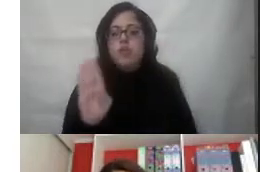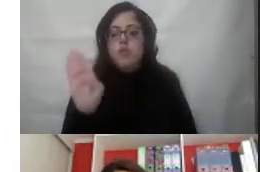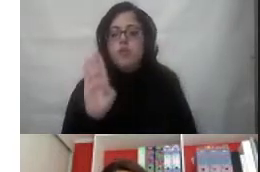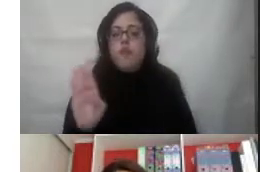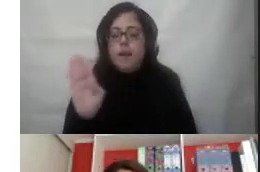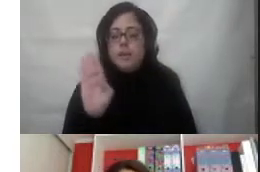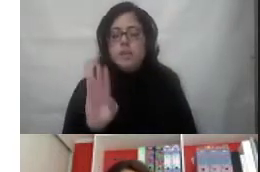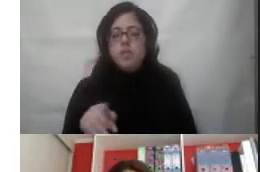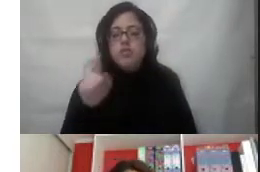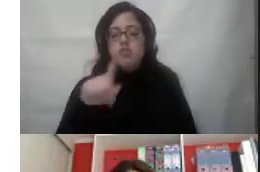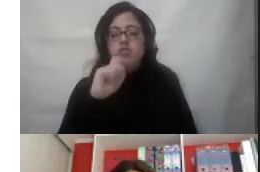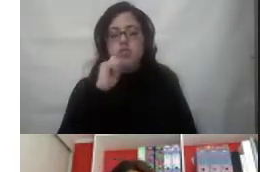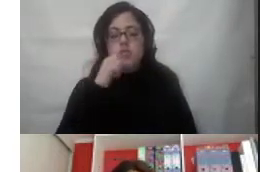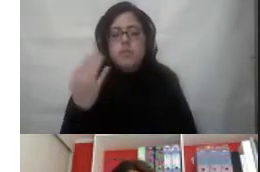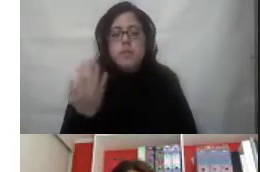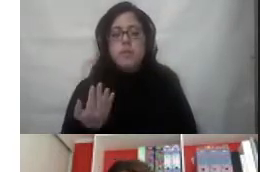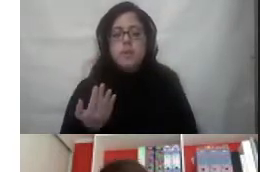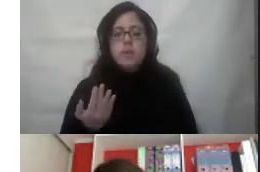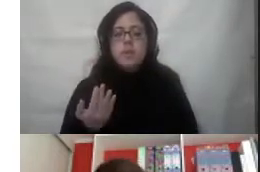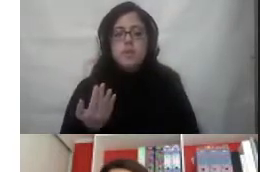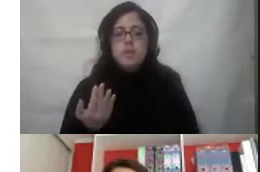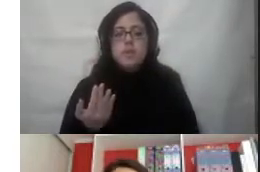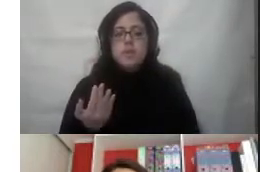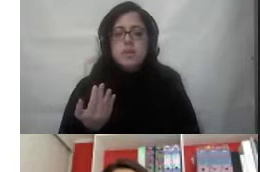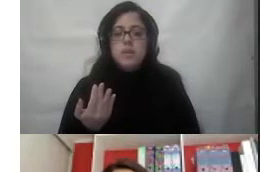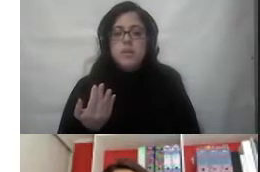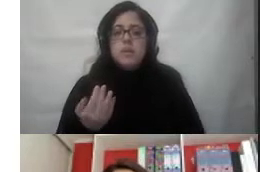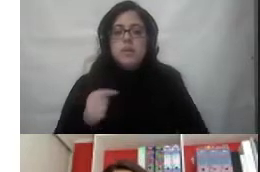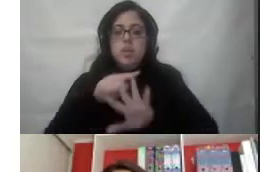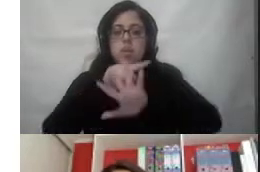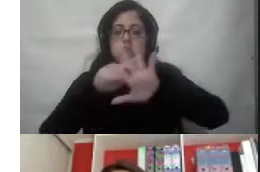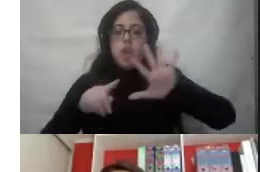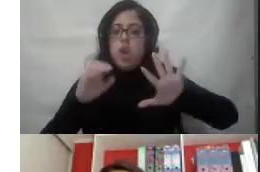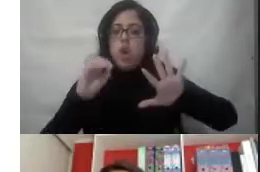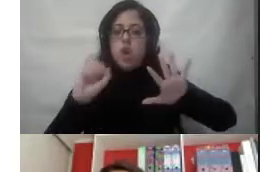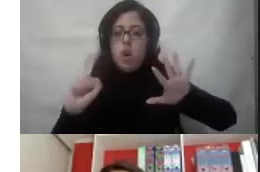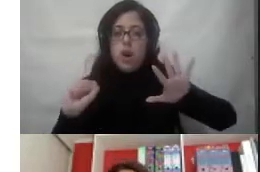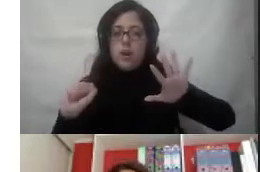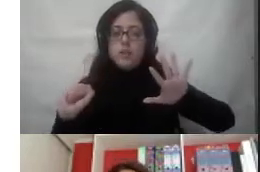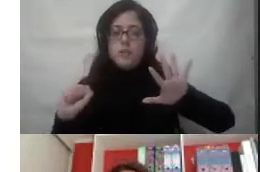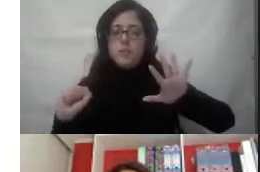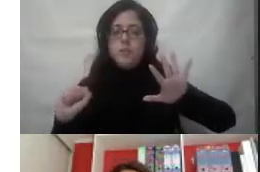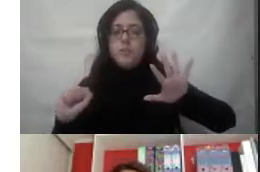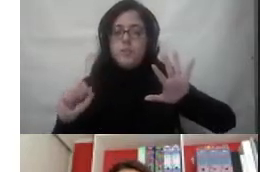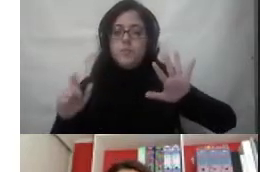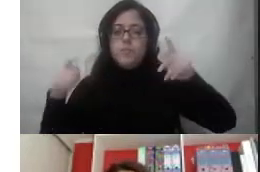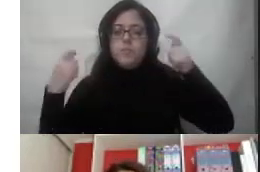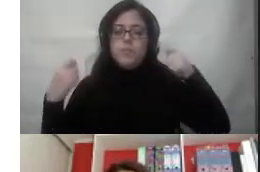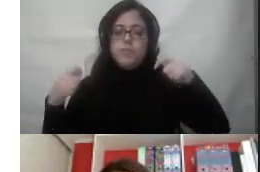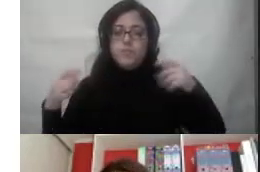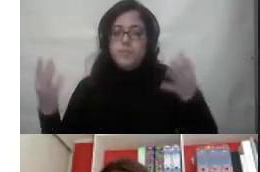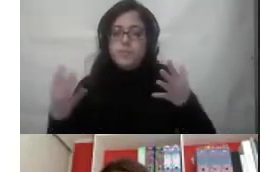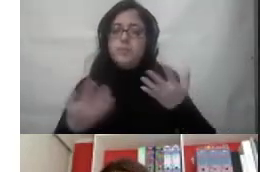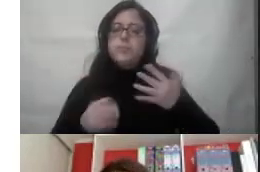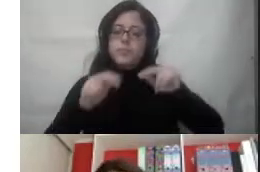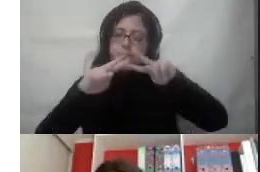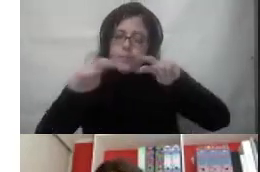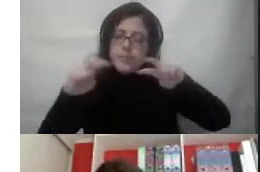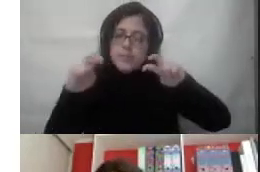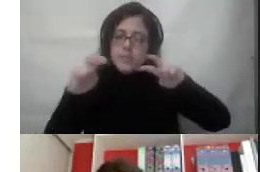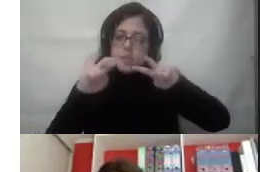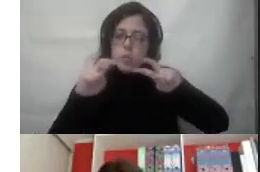cual tomamos bueno, estos cinco OA, y los tratamos de analizar, como decíamos,